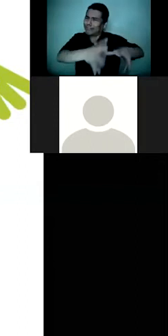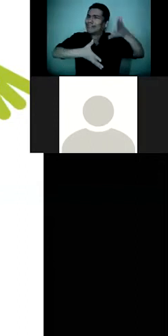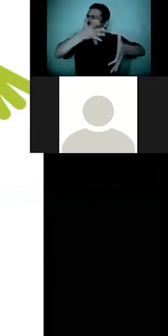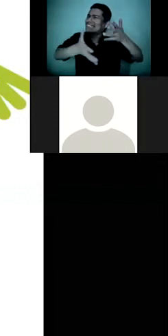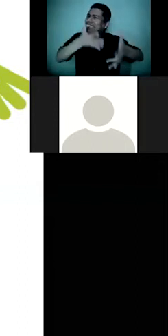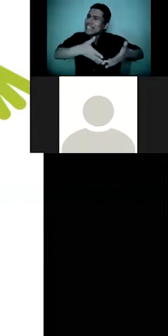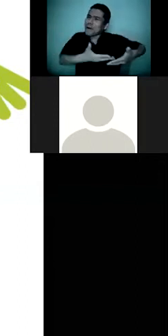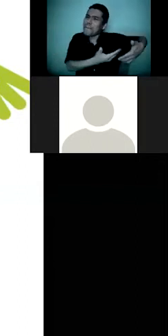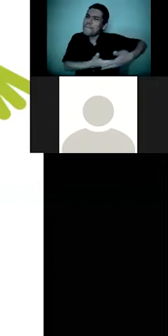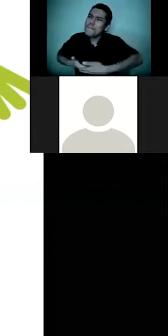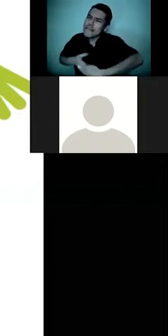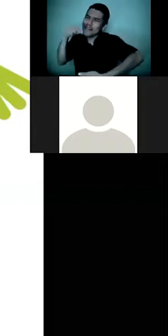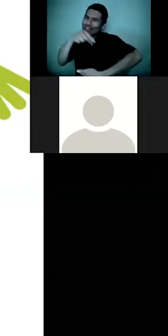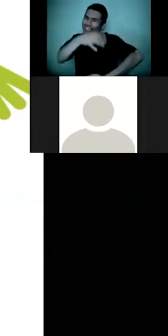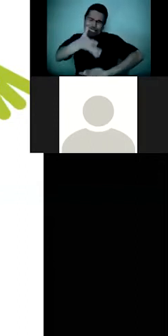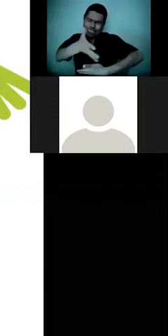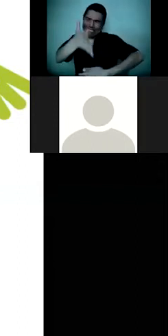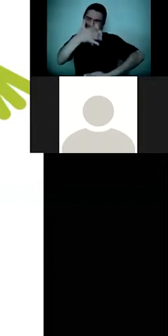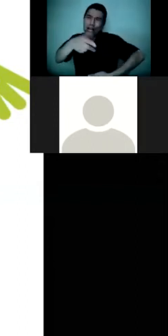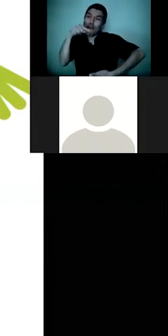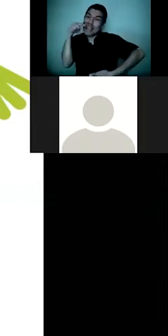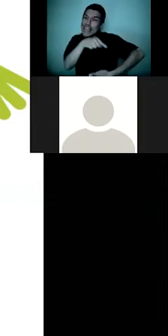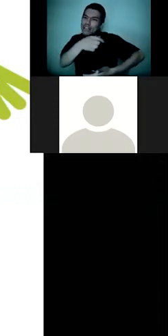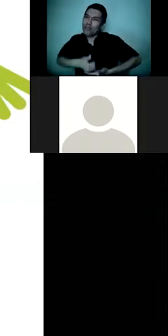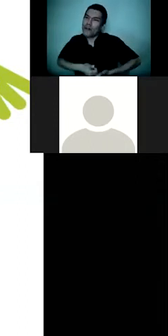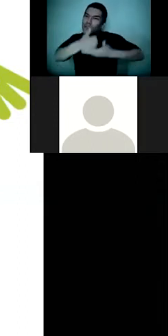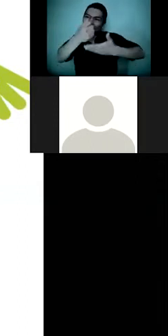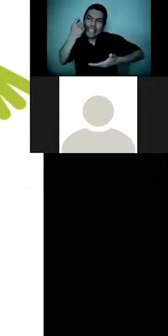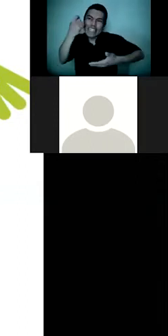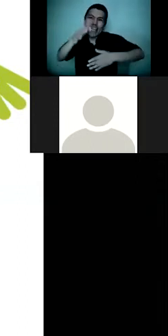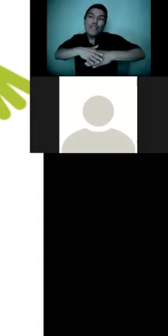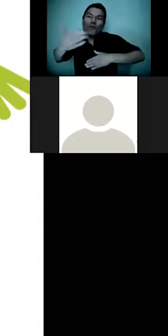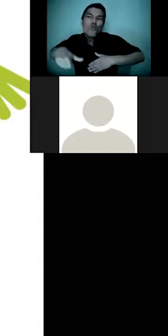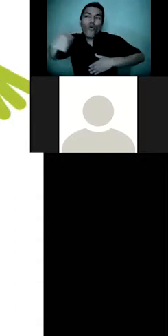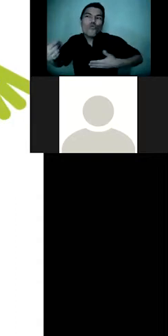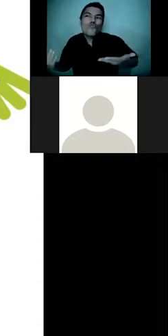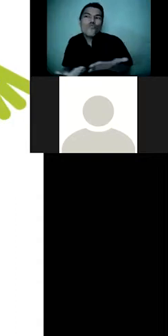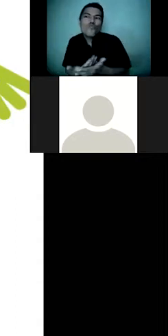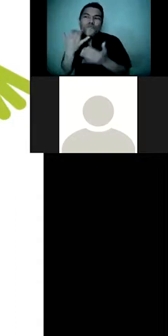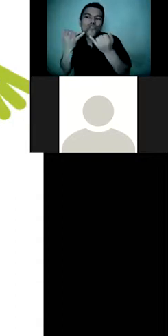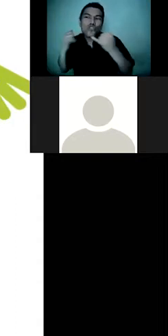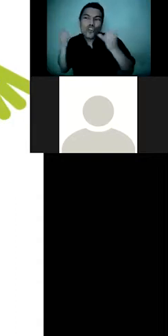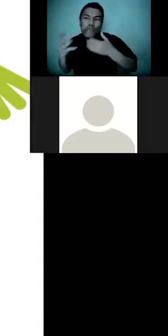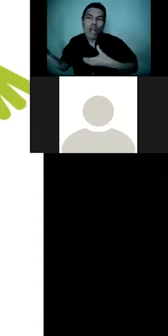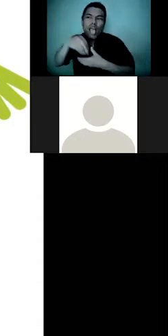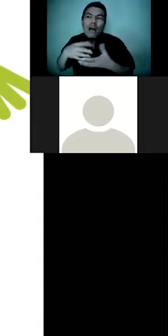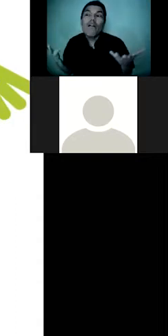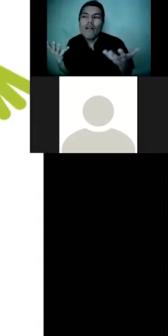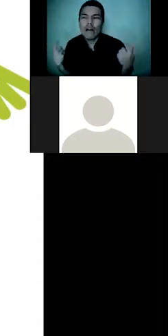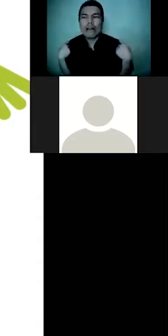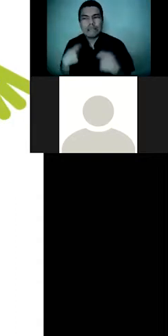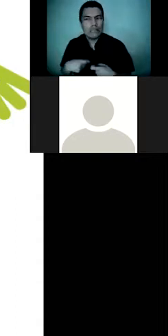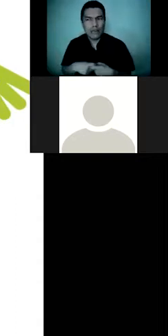importante las señas, darle señas desde bebés para que ella después pueda entender otro idioma, un